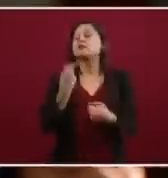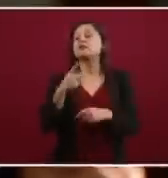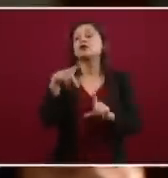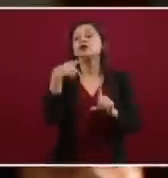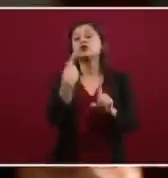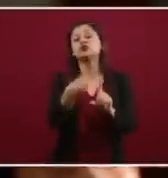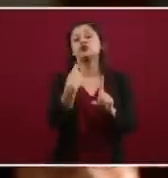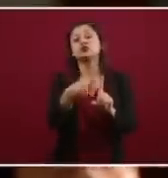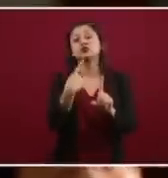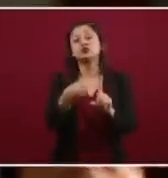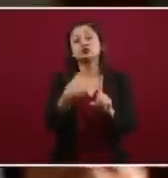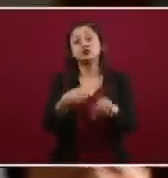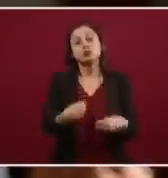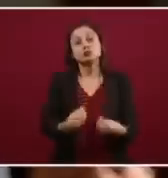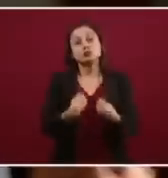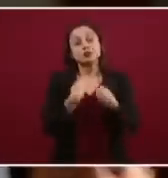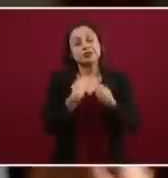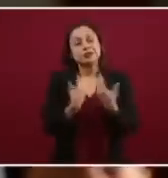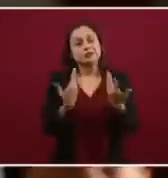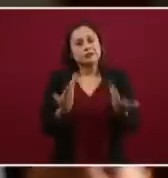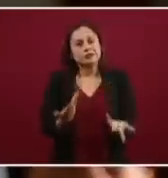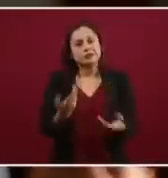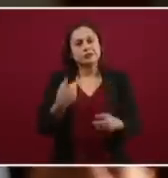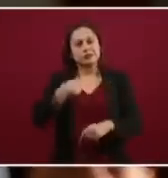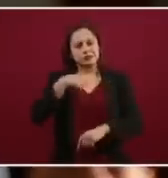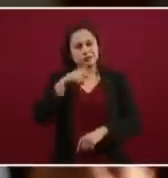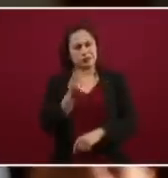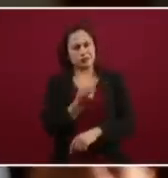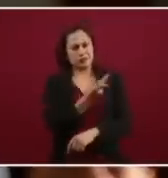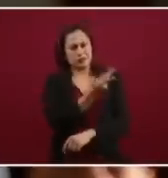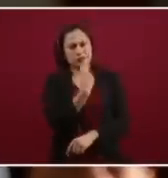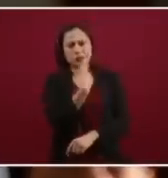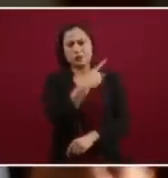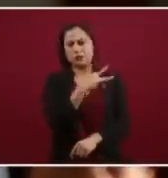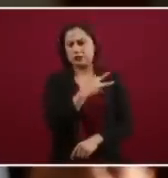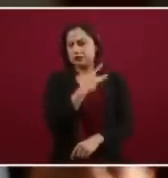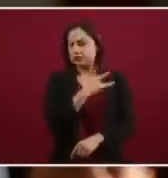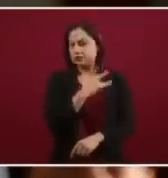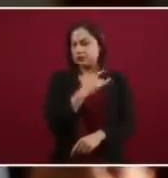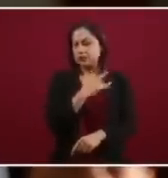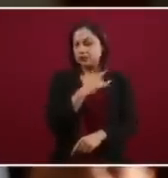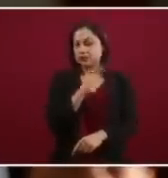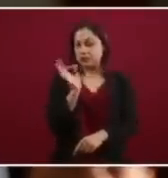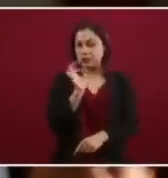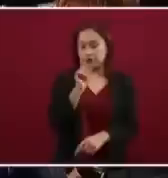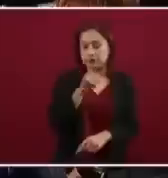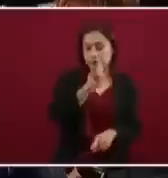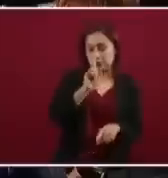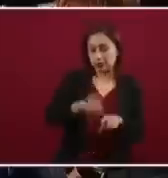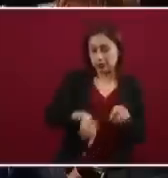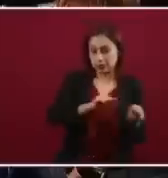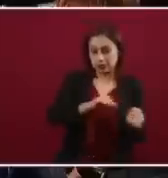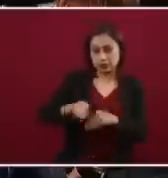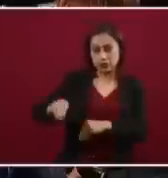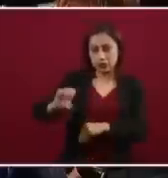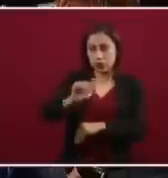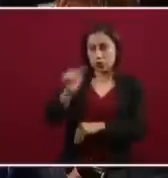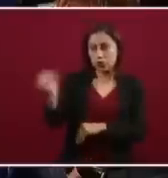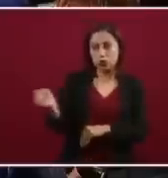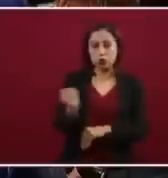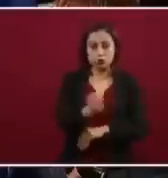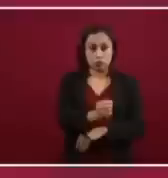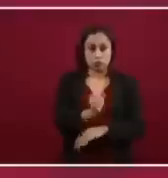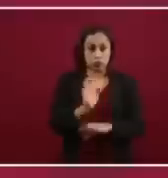este funcionario, ¿usted pensaría en quitarlo del cargo? Bueno,